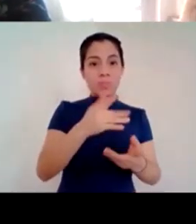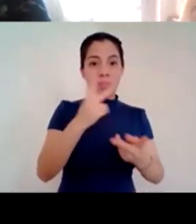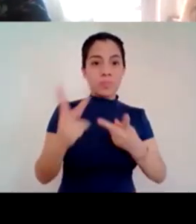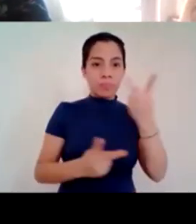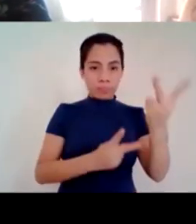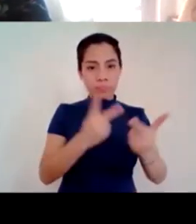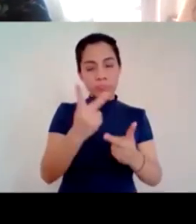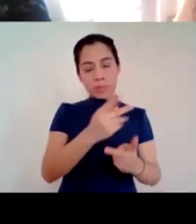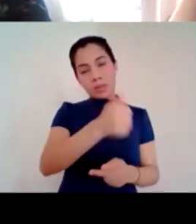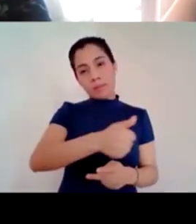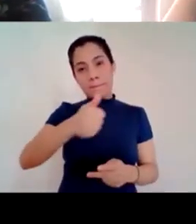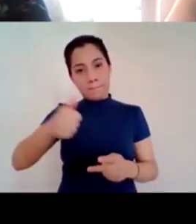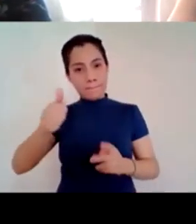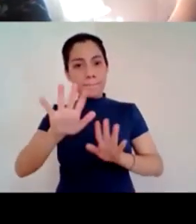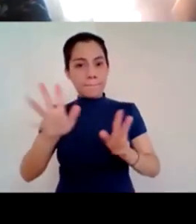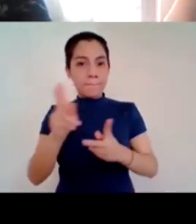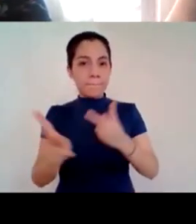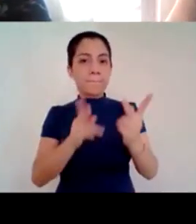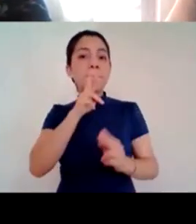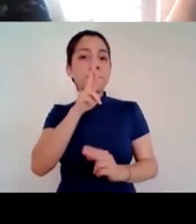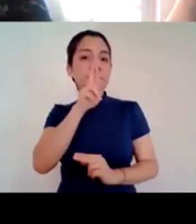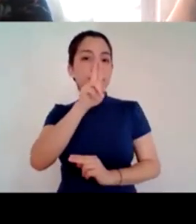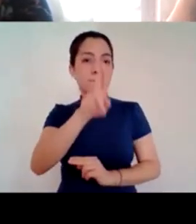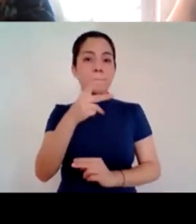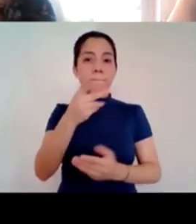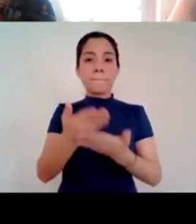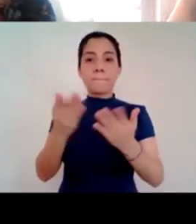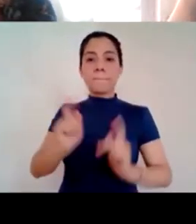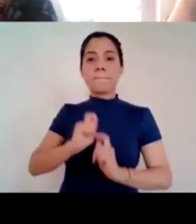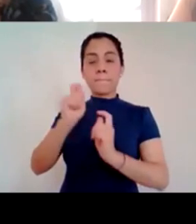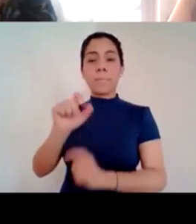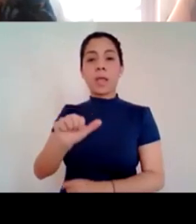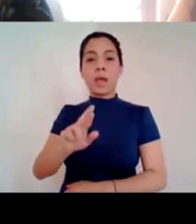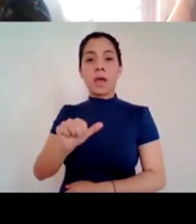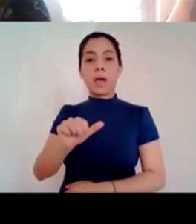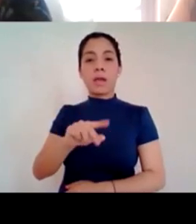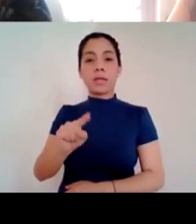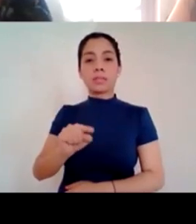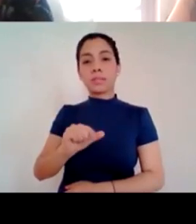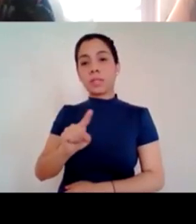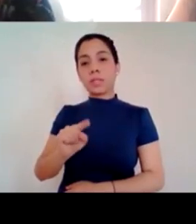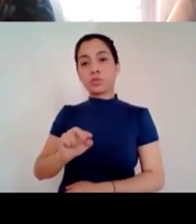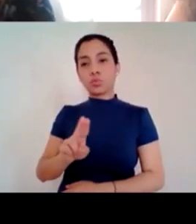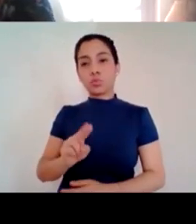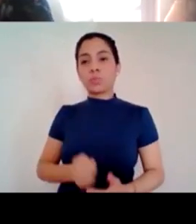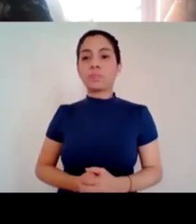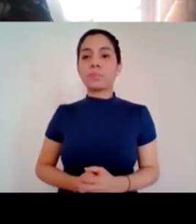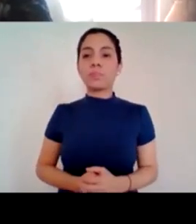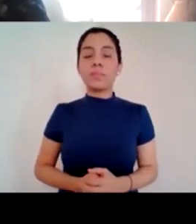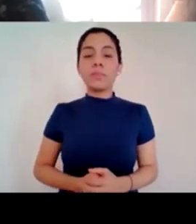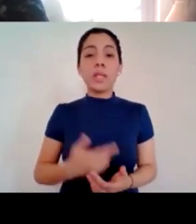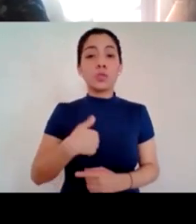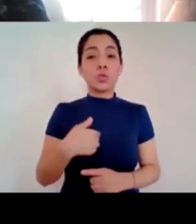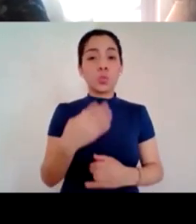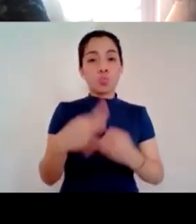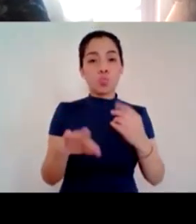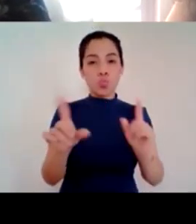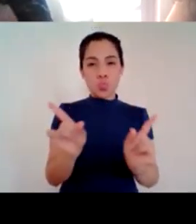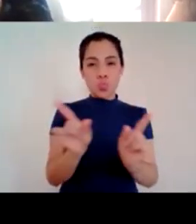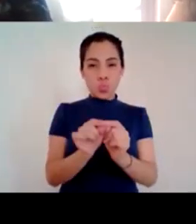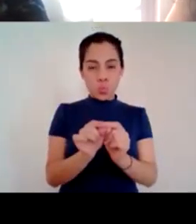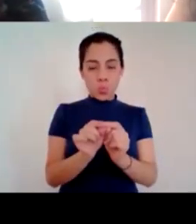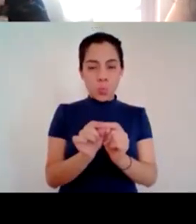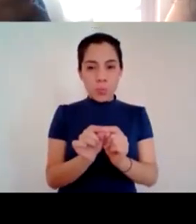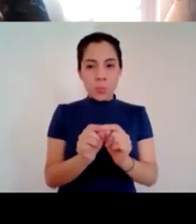respondido con los temas generales pero bueno te doy la palabra Aranzasú por favor gracias Tearei pues yo quisiera cerrar mi intervención recordando